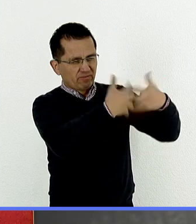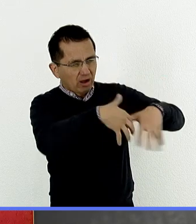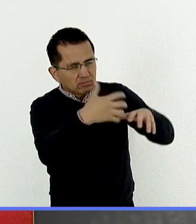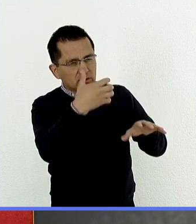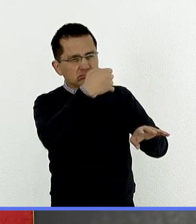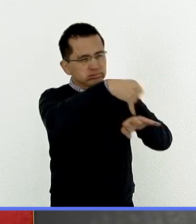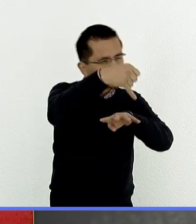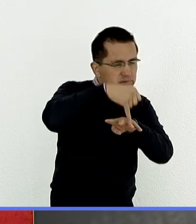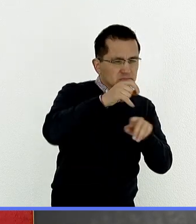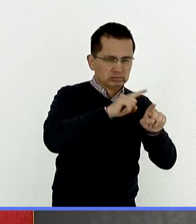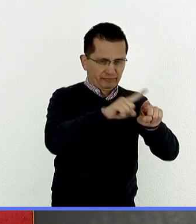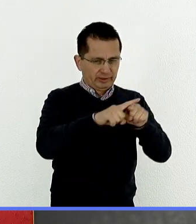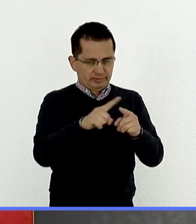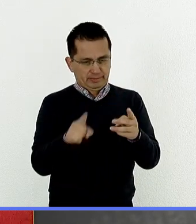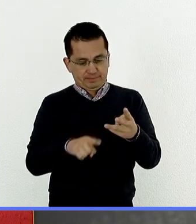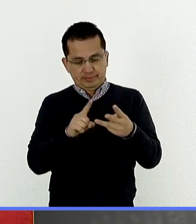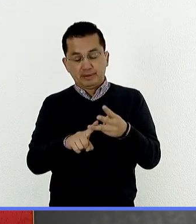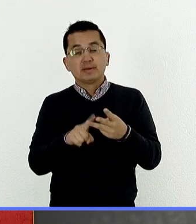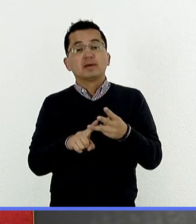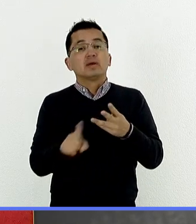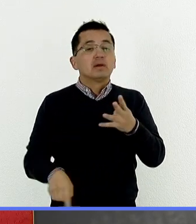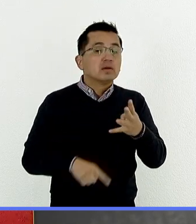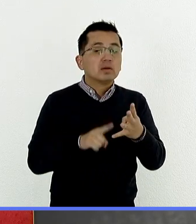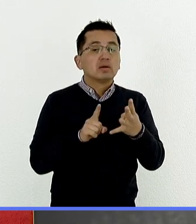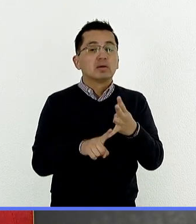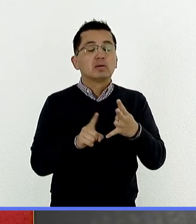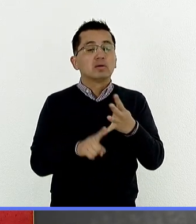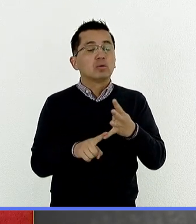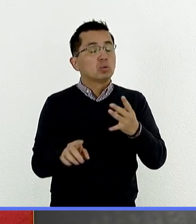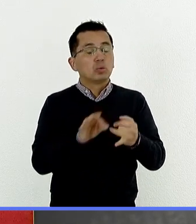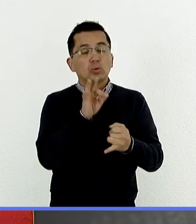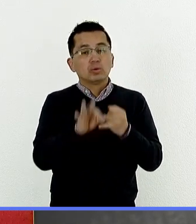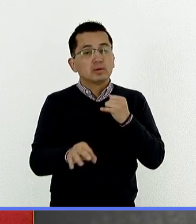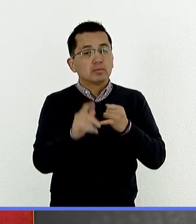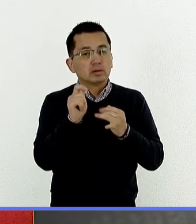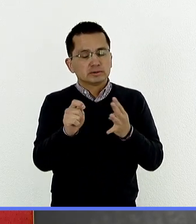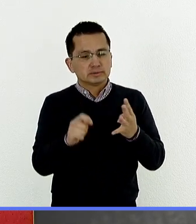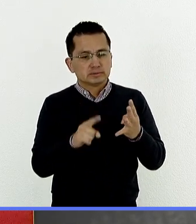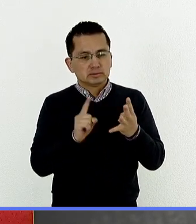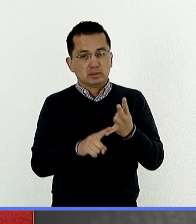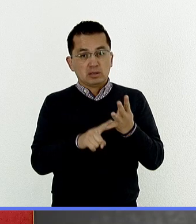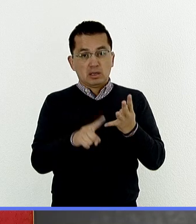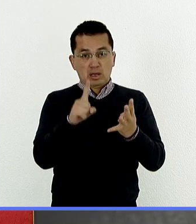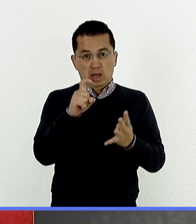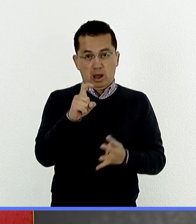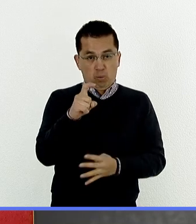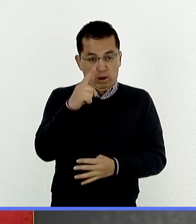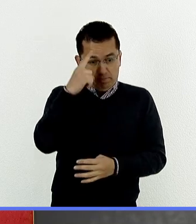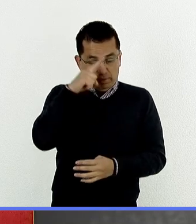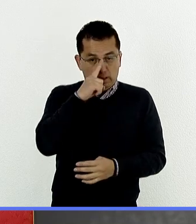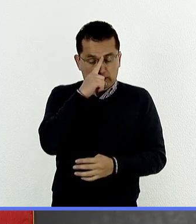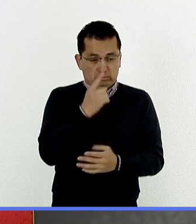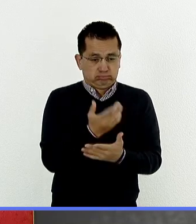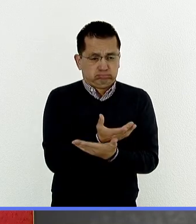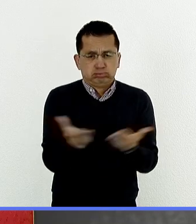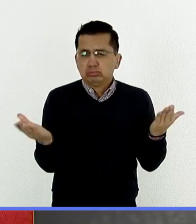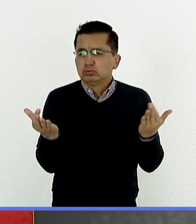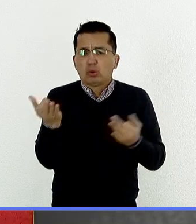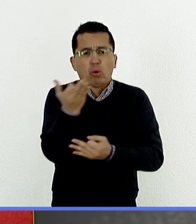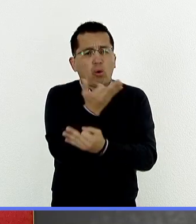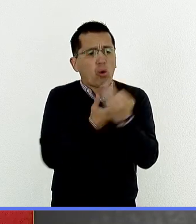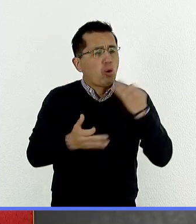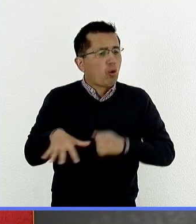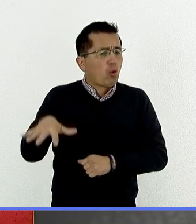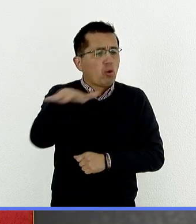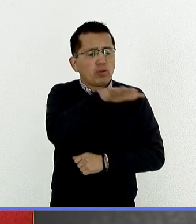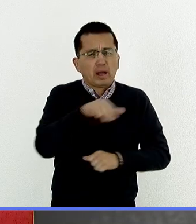y finalmente el poder este garantizar esta cantidad de agua para todas las actividades